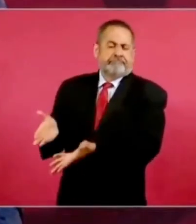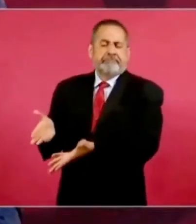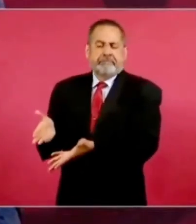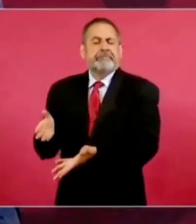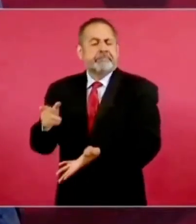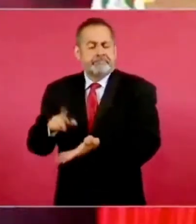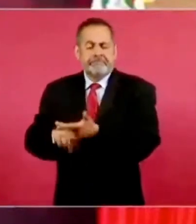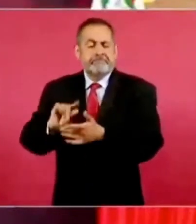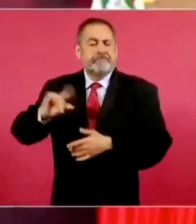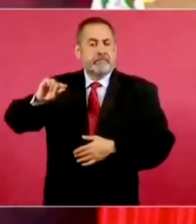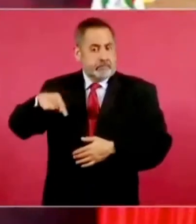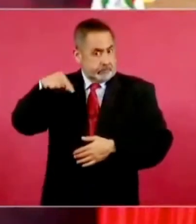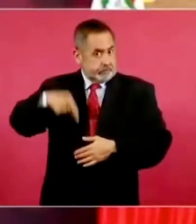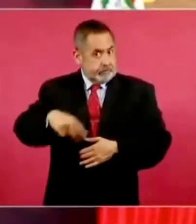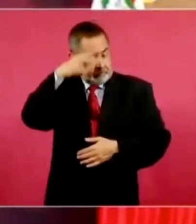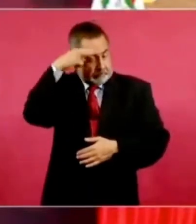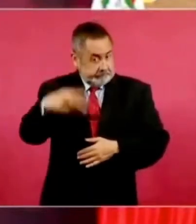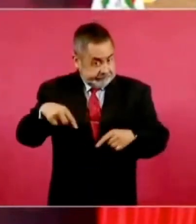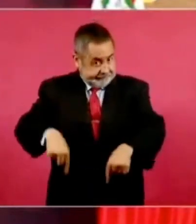porque aquí, en México,